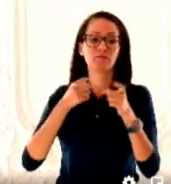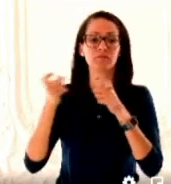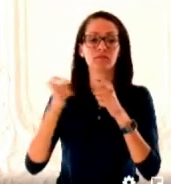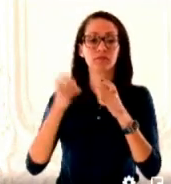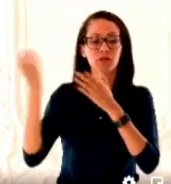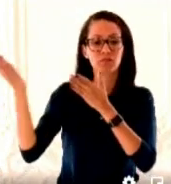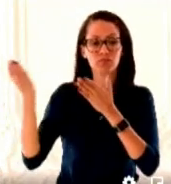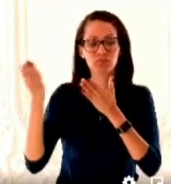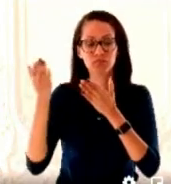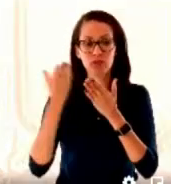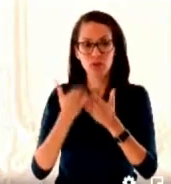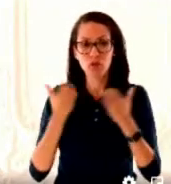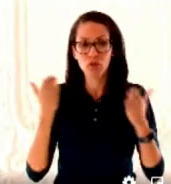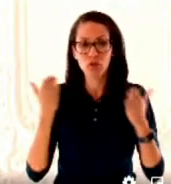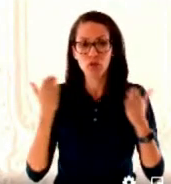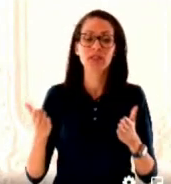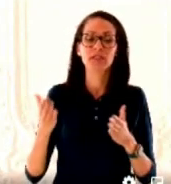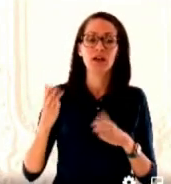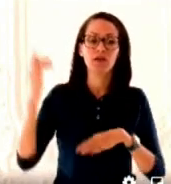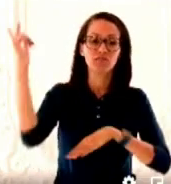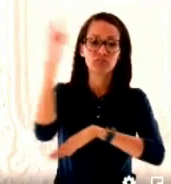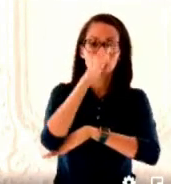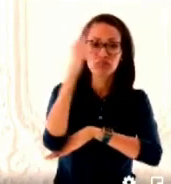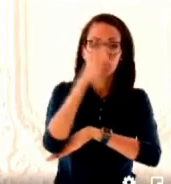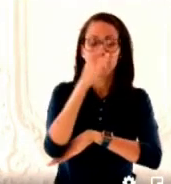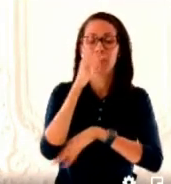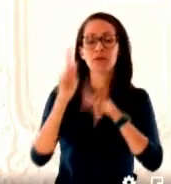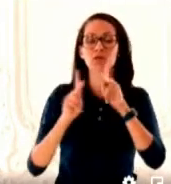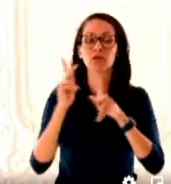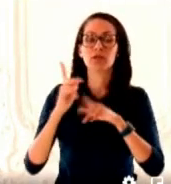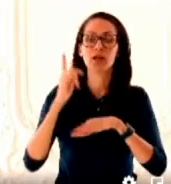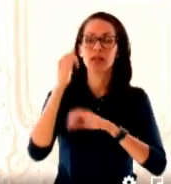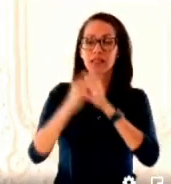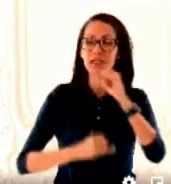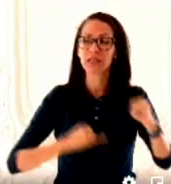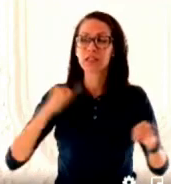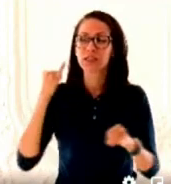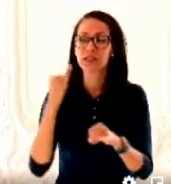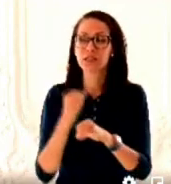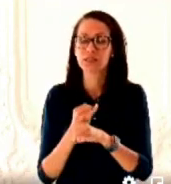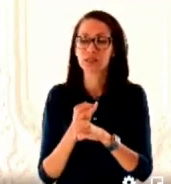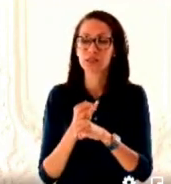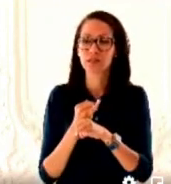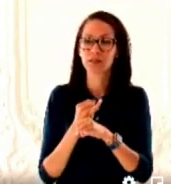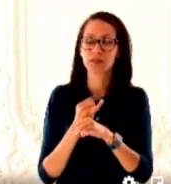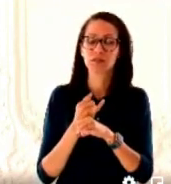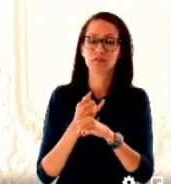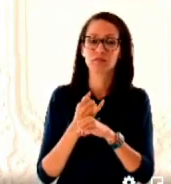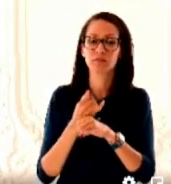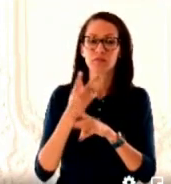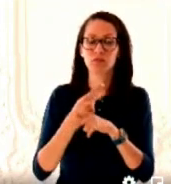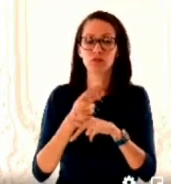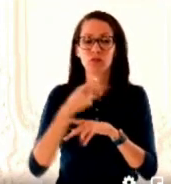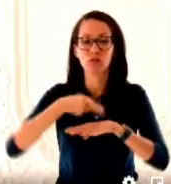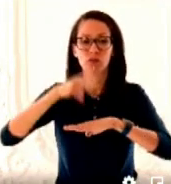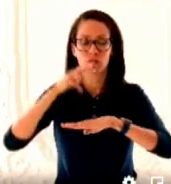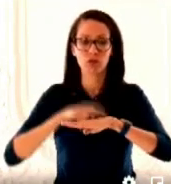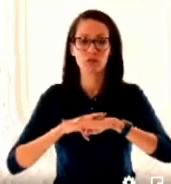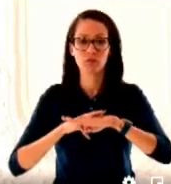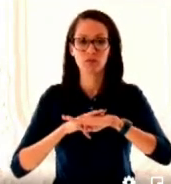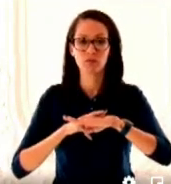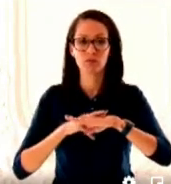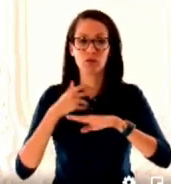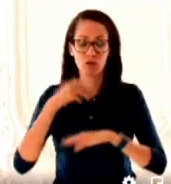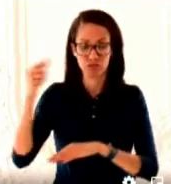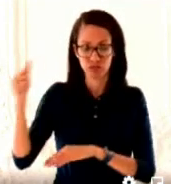y pasajeros internacionales para los 3 aeropuertos internacionales de Puerto Rico, lo que